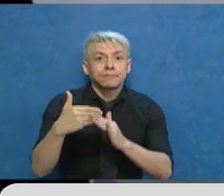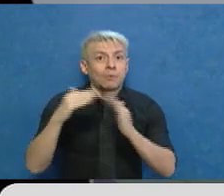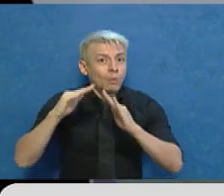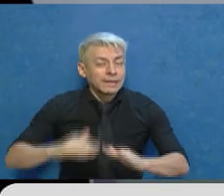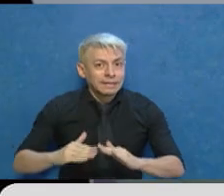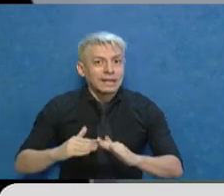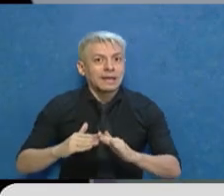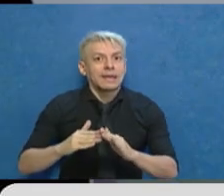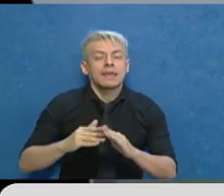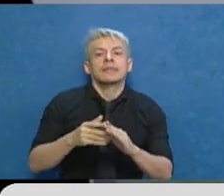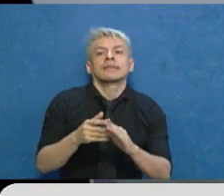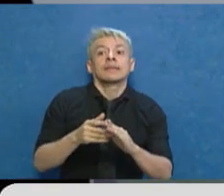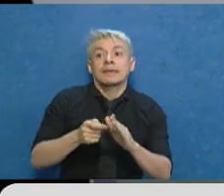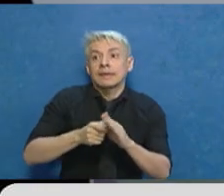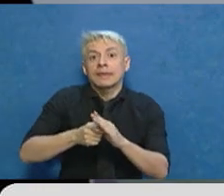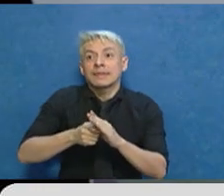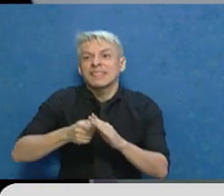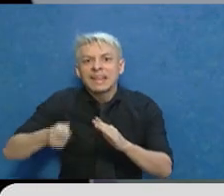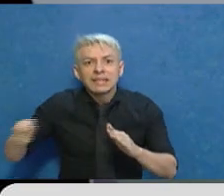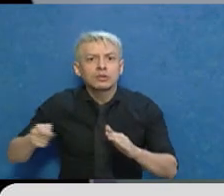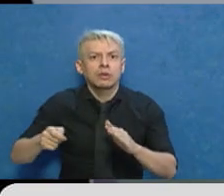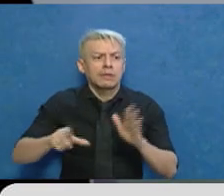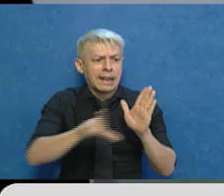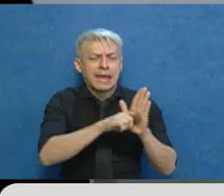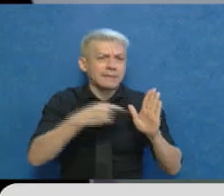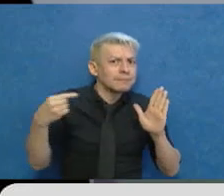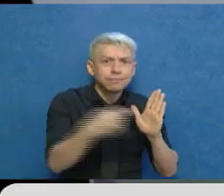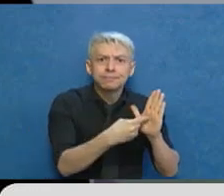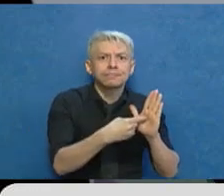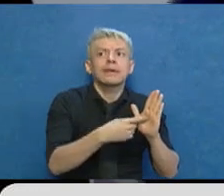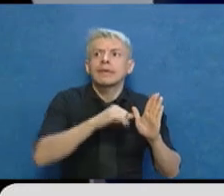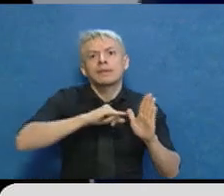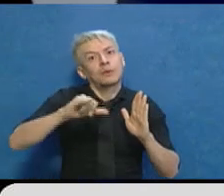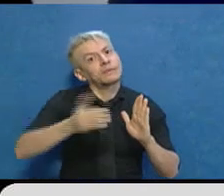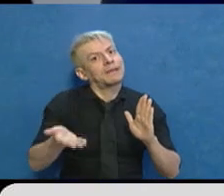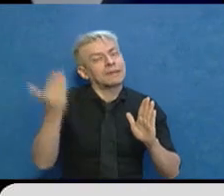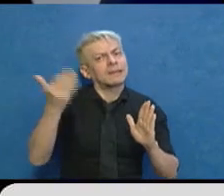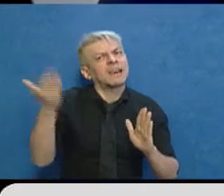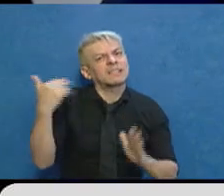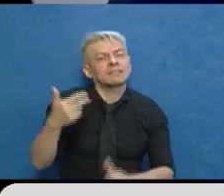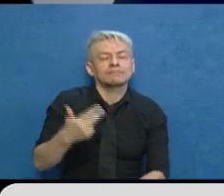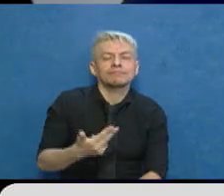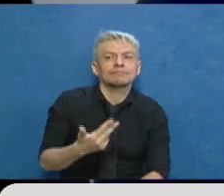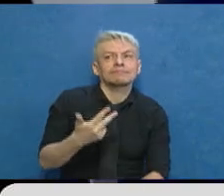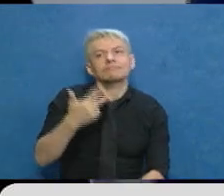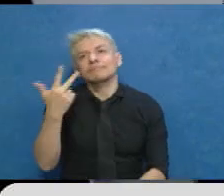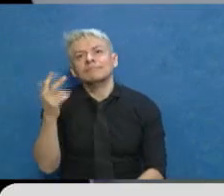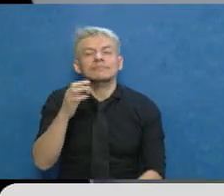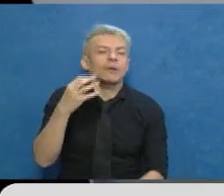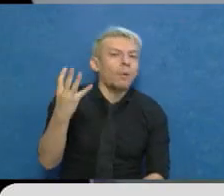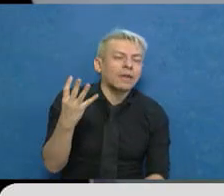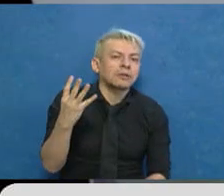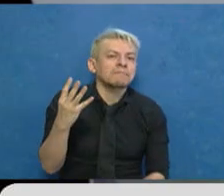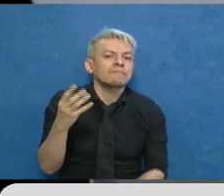de delitos que se podían denunciar online, que antes estaban reducidos a 3 o 4 delitos leves,